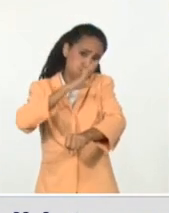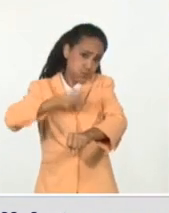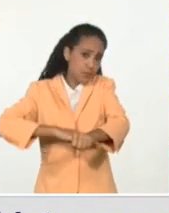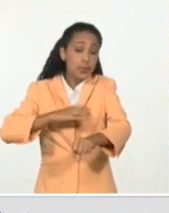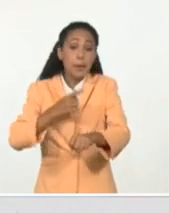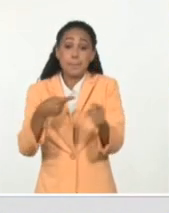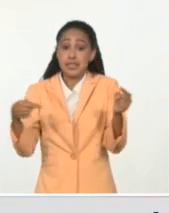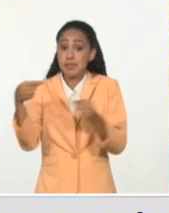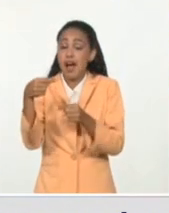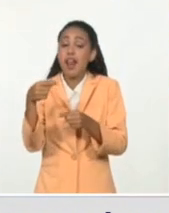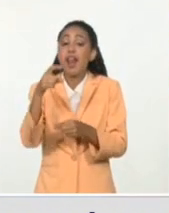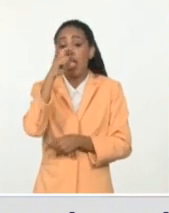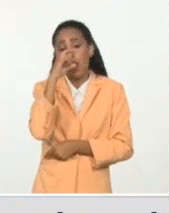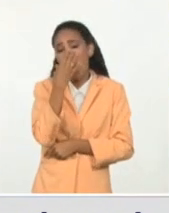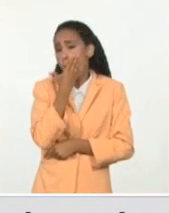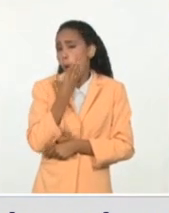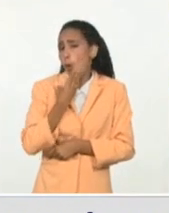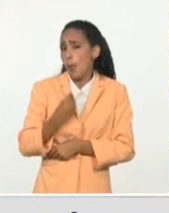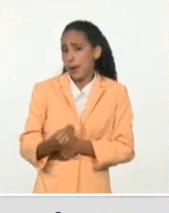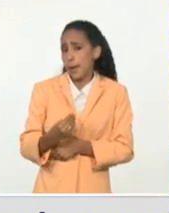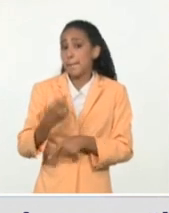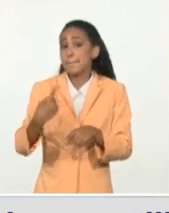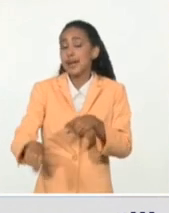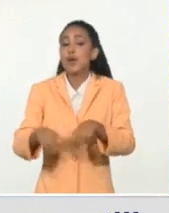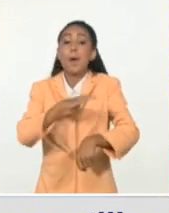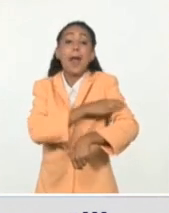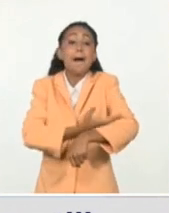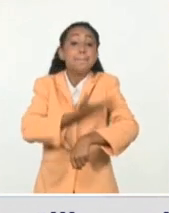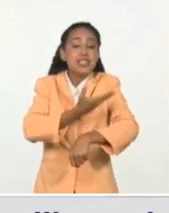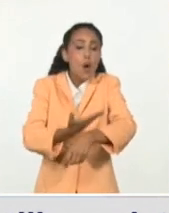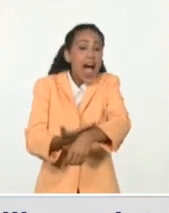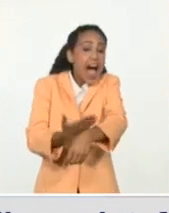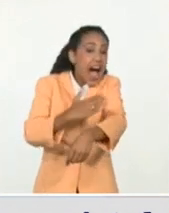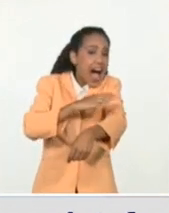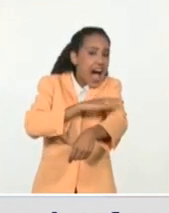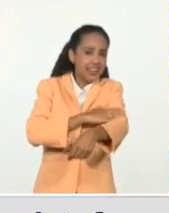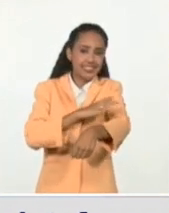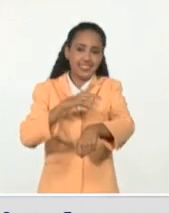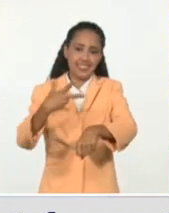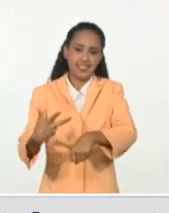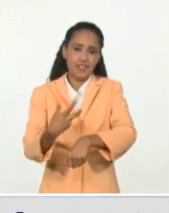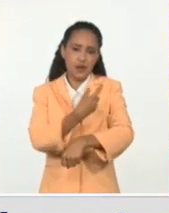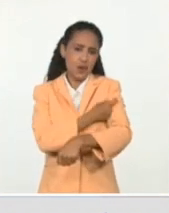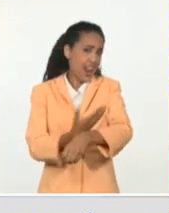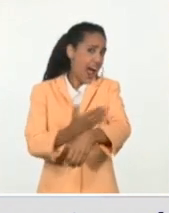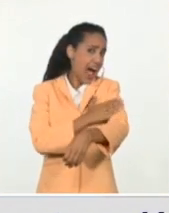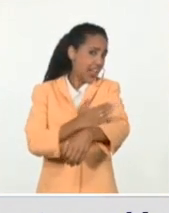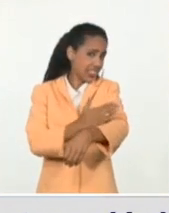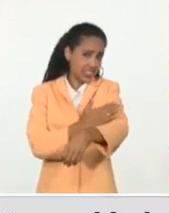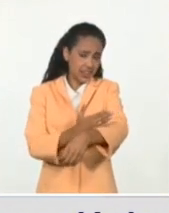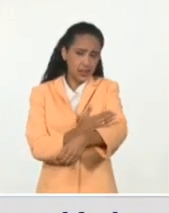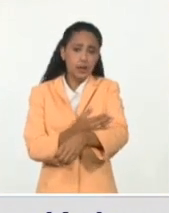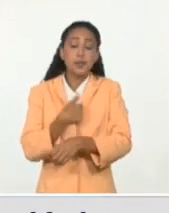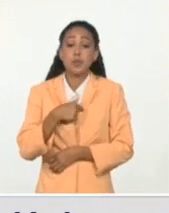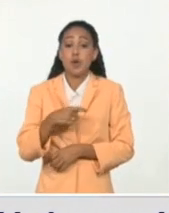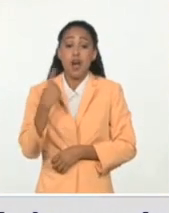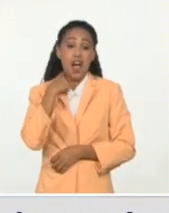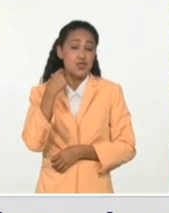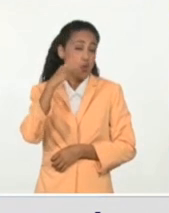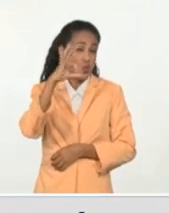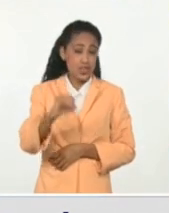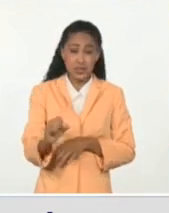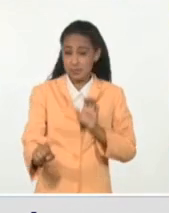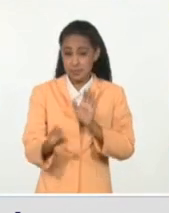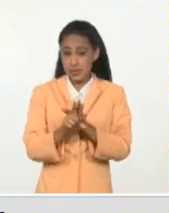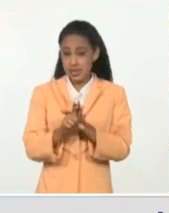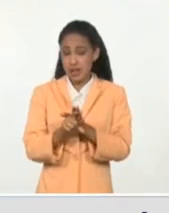pero hipertensas previas a la vacunación. Yo diría que desde la década del 80, que comenzaron los grandes programas de